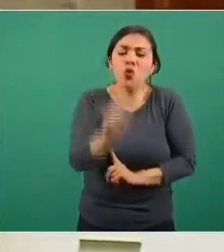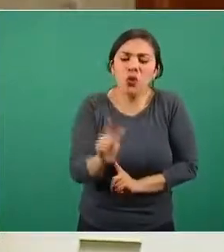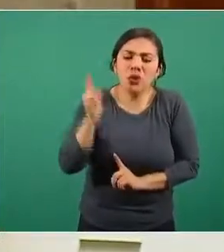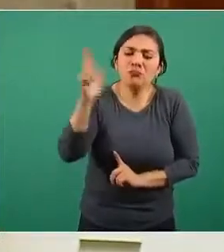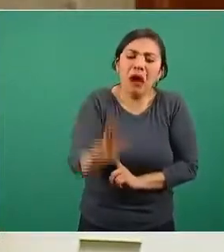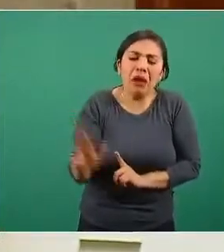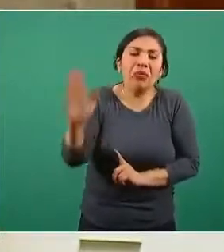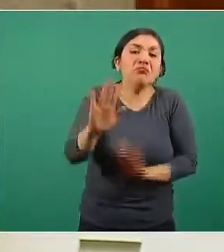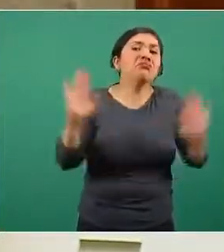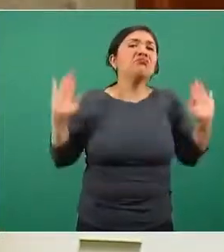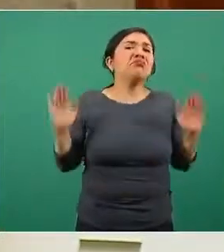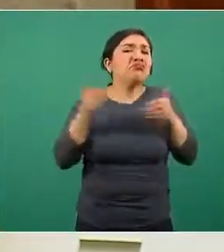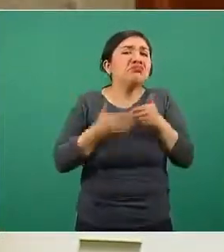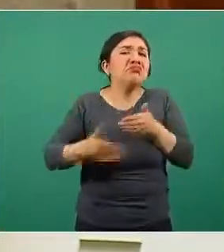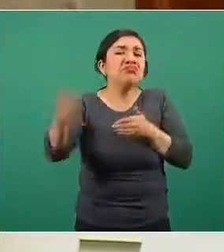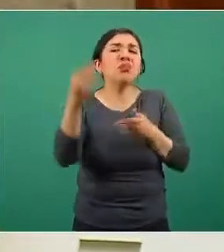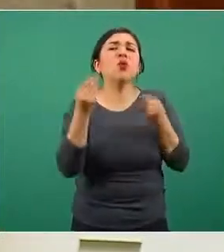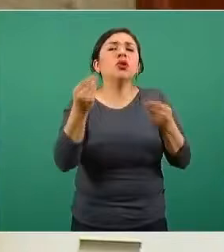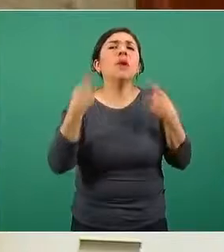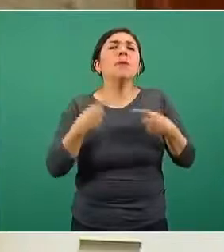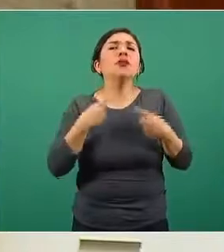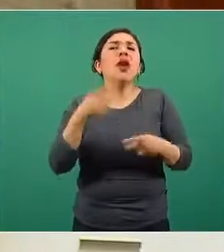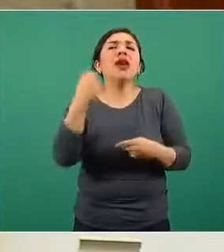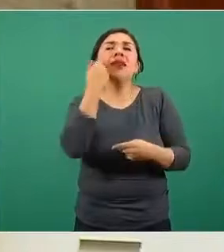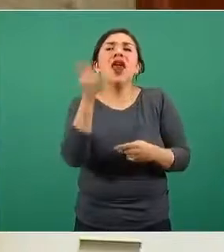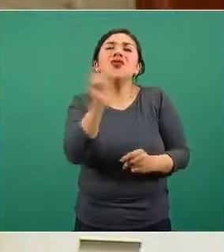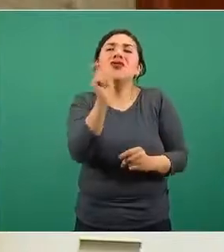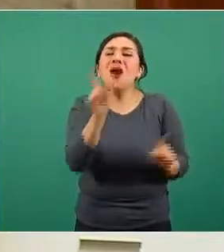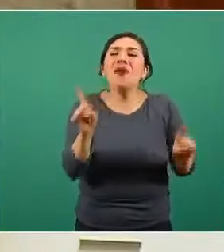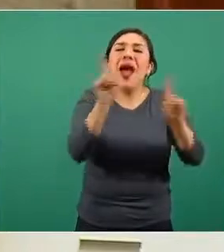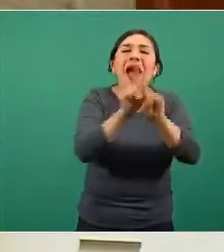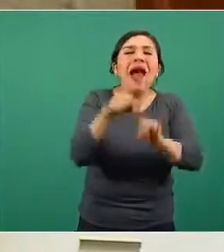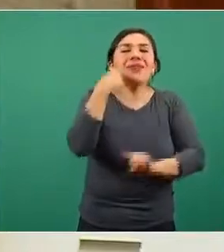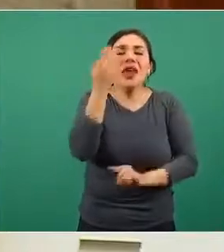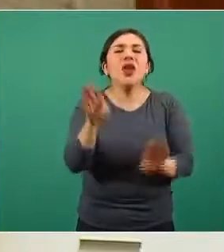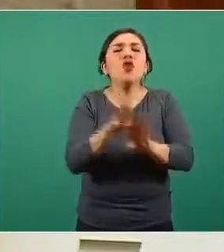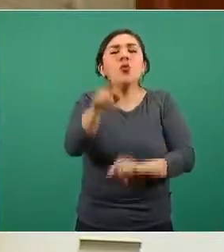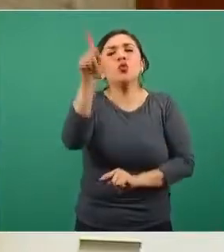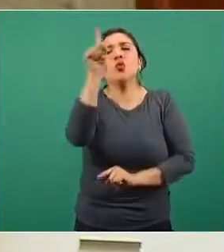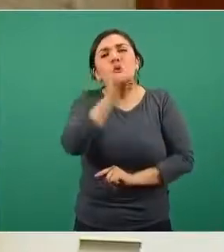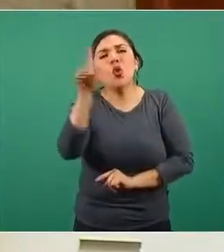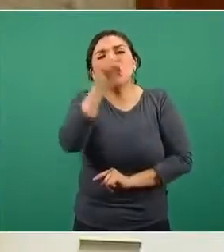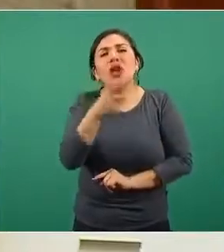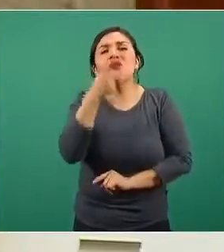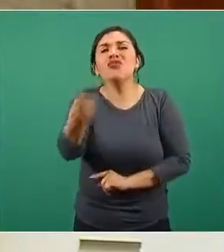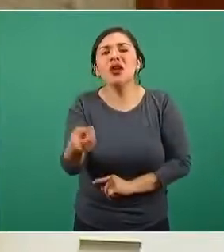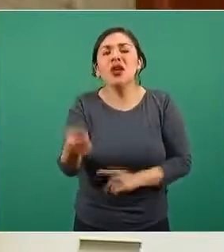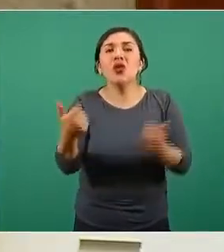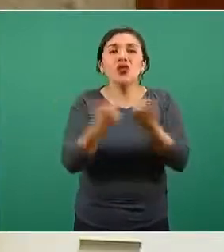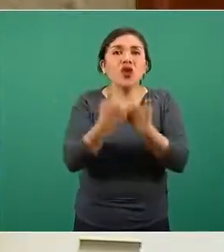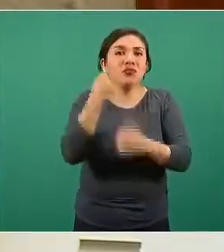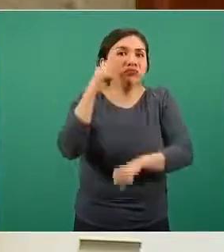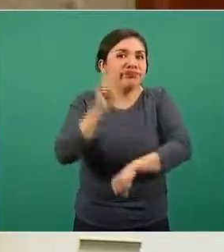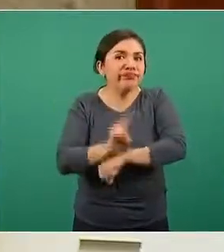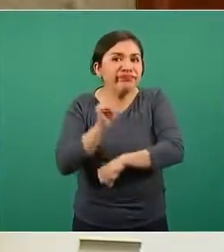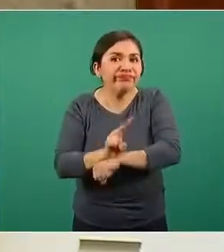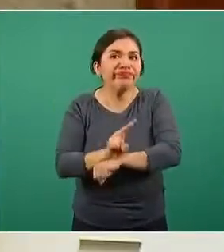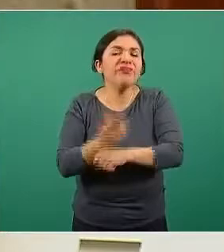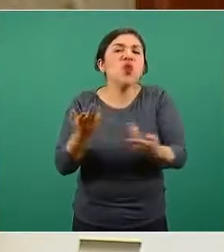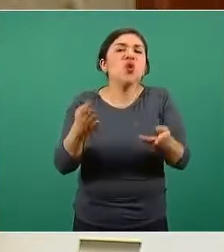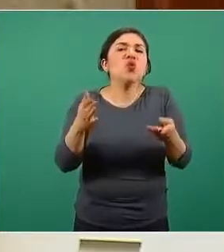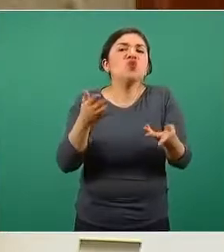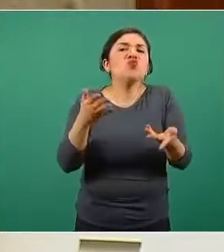hablando en las parejas que se quieran reunir. Entonces, ¿alguna recomendación, no sé, supervisión